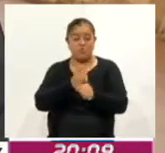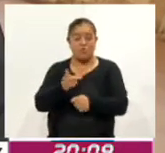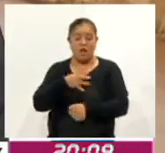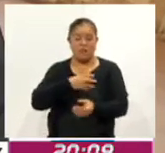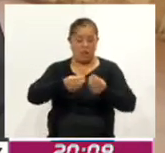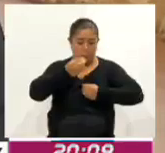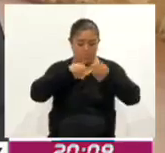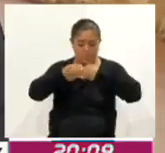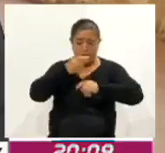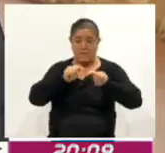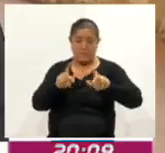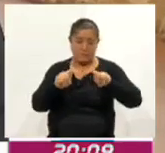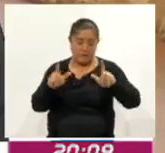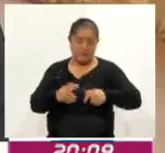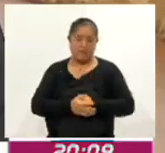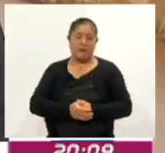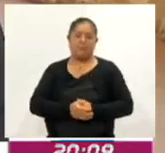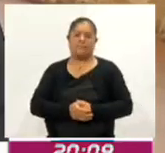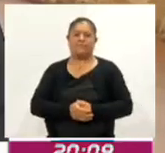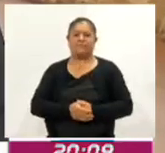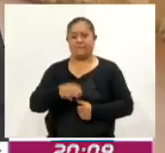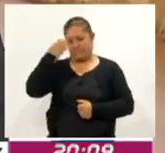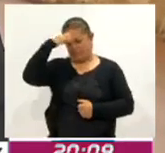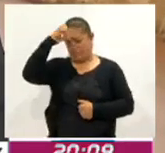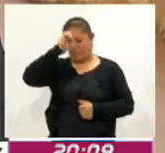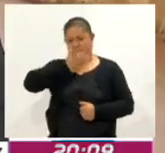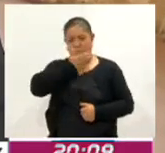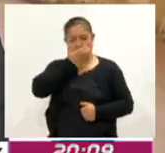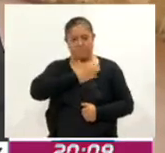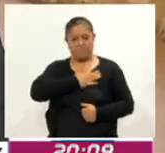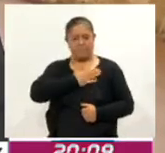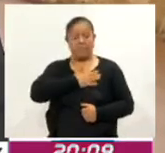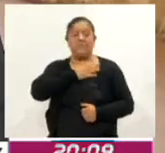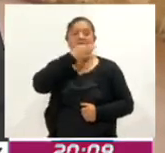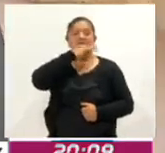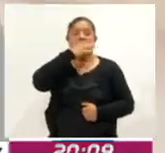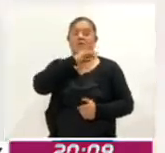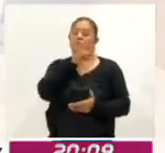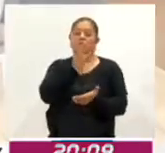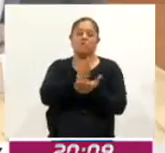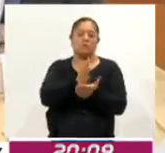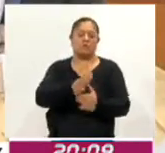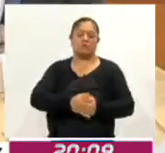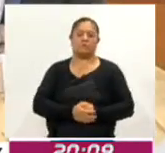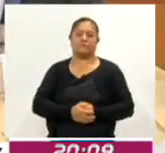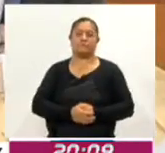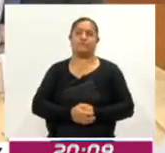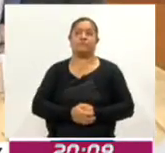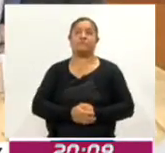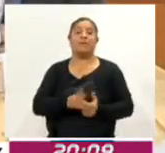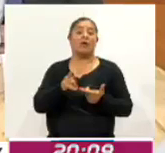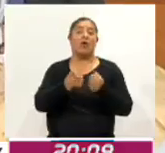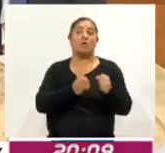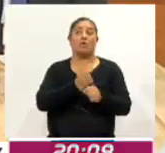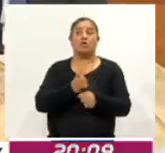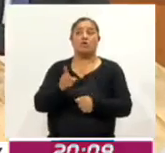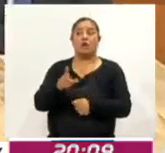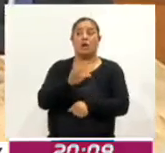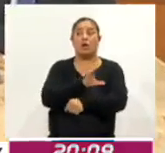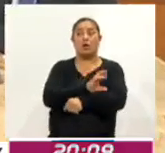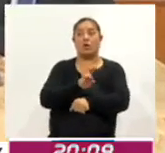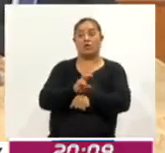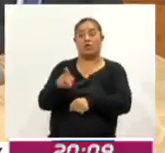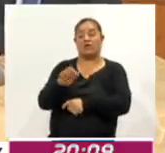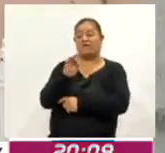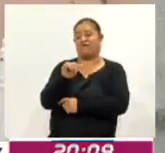gastronomía tlaxcalteca y experimentar nuestras tradiciones y festividades únicas. En su oportunidad, la coordinadora de la FAM